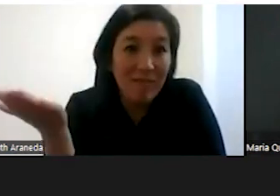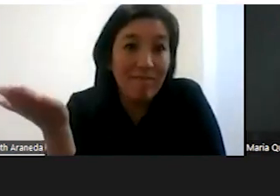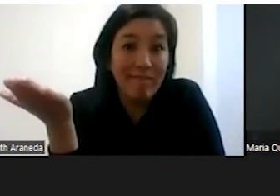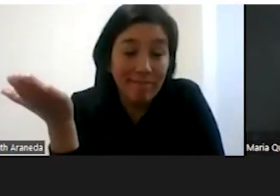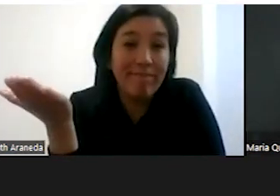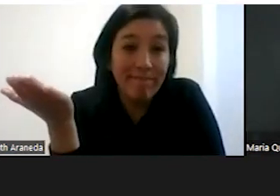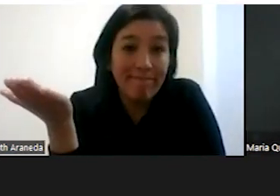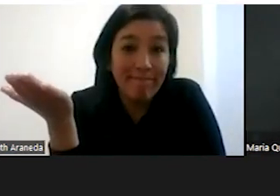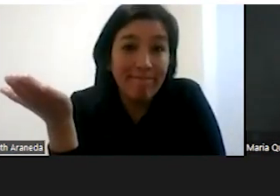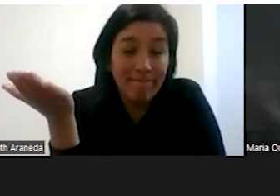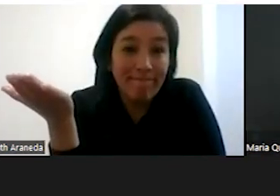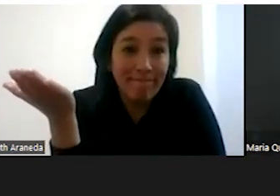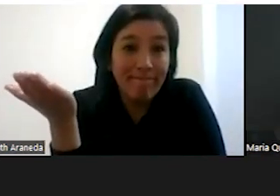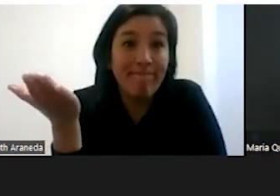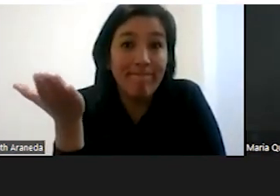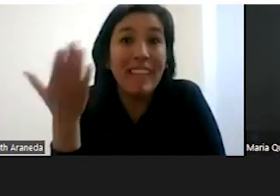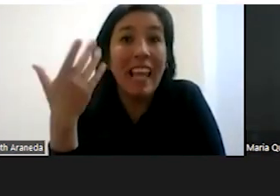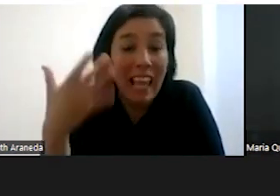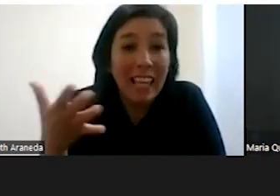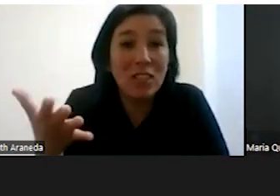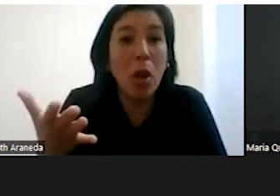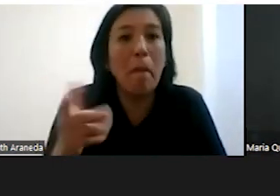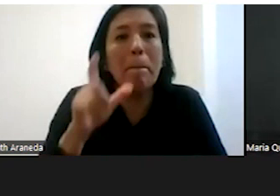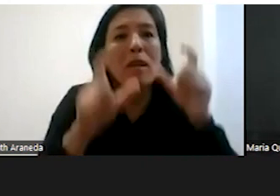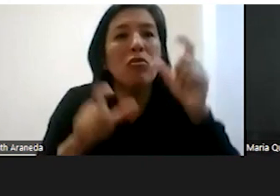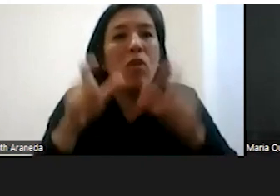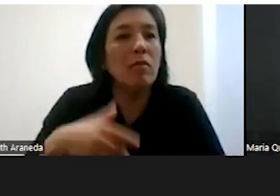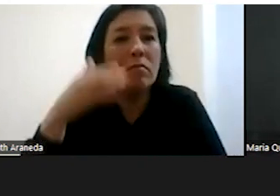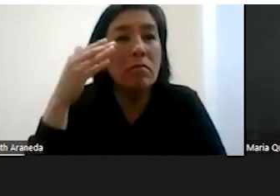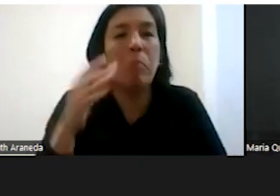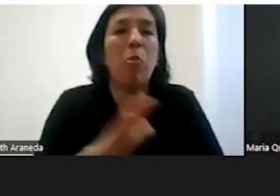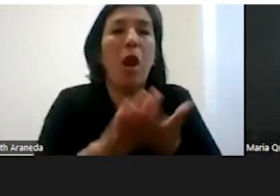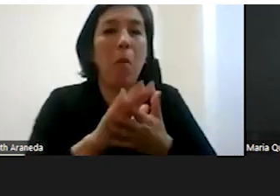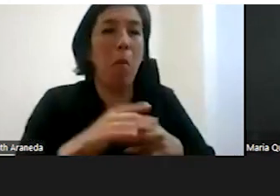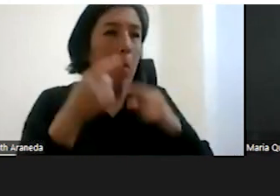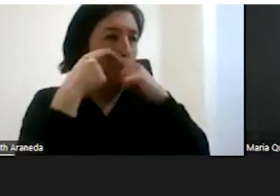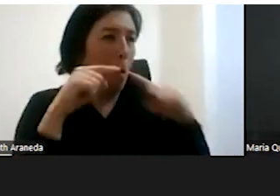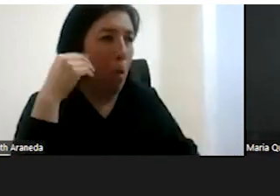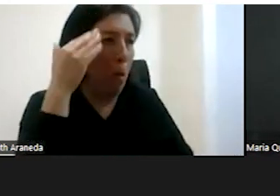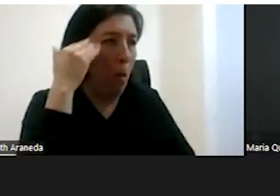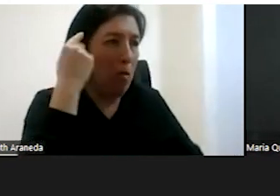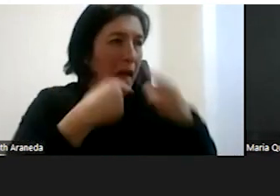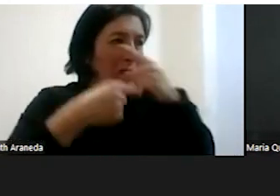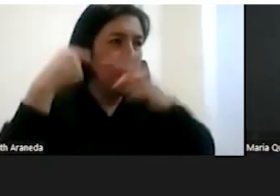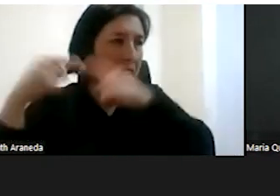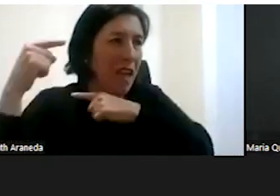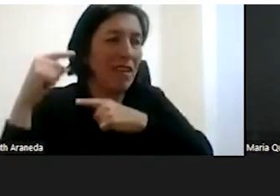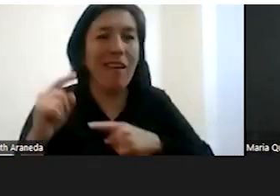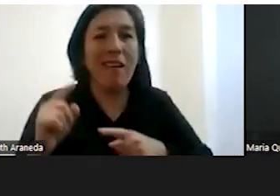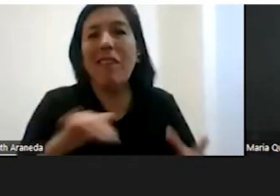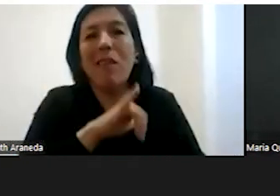En fin, y es el gran drama. La gente, si no conoce, no respeta, en primer lugar. Y por otro lado, el tema de la empresa. ¿Y